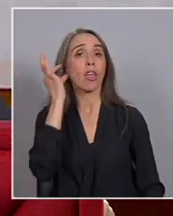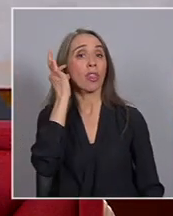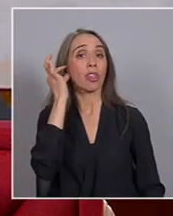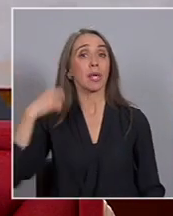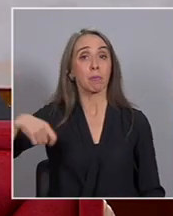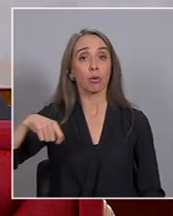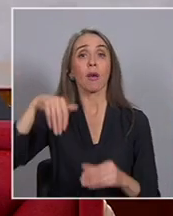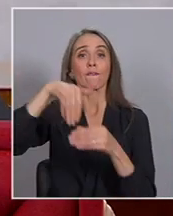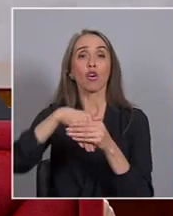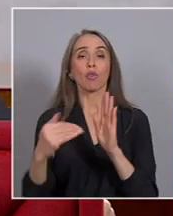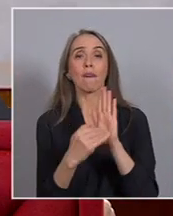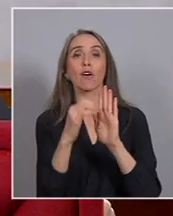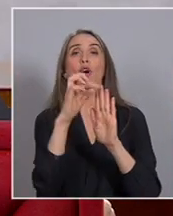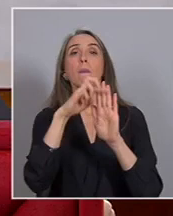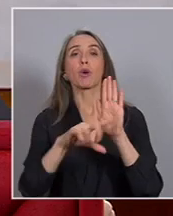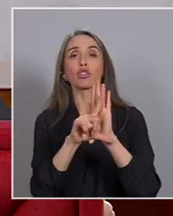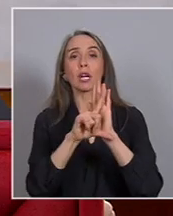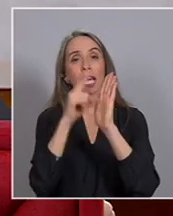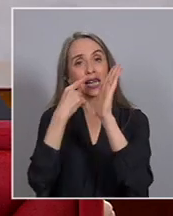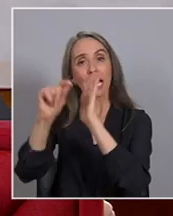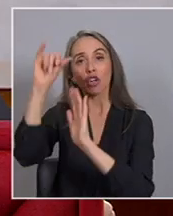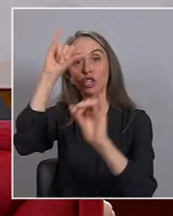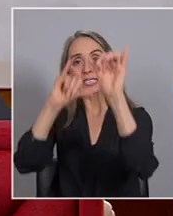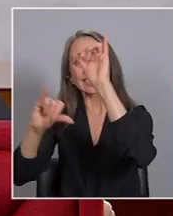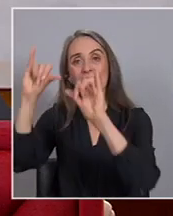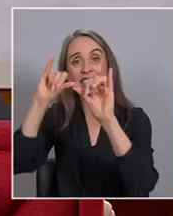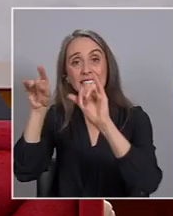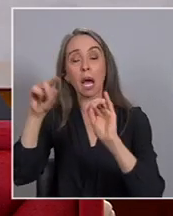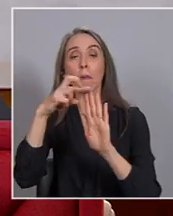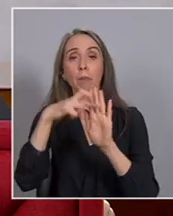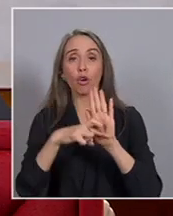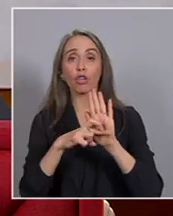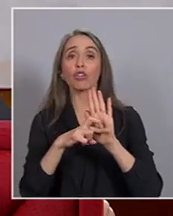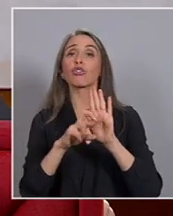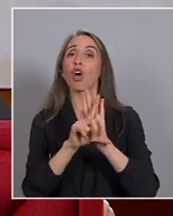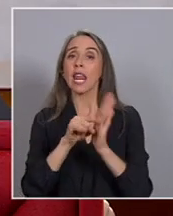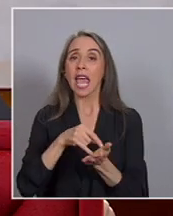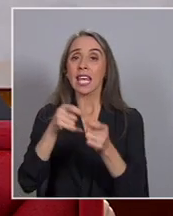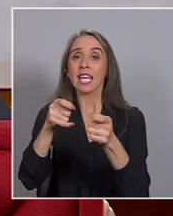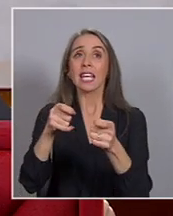votaron a favor del reconocimiento de la ciencia a propósito de un proyecto de resolución,